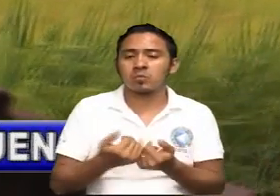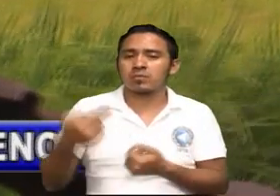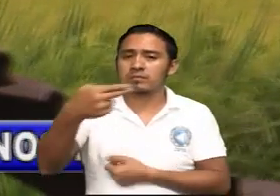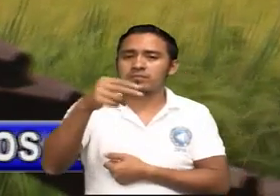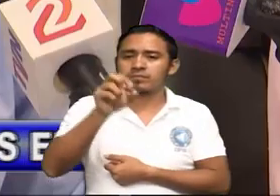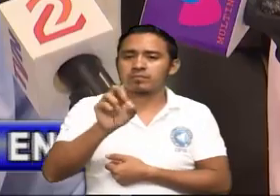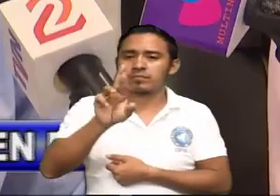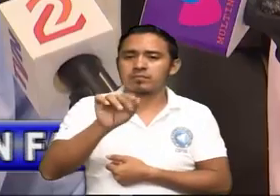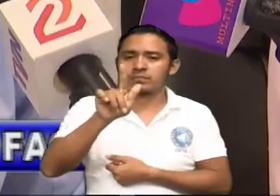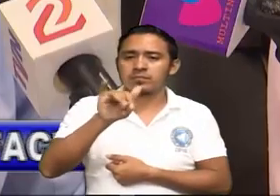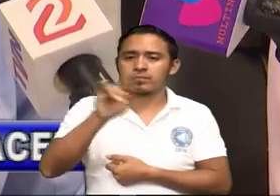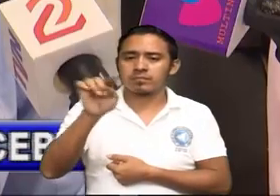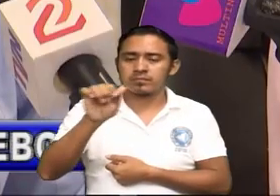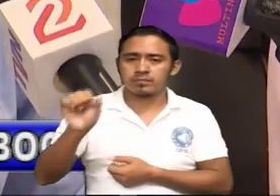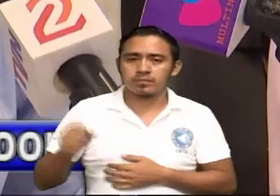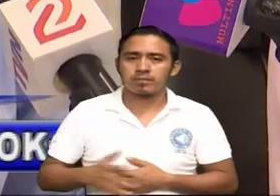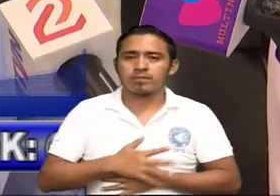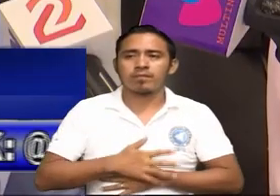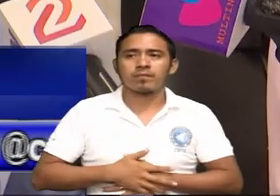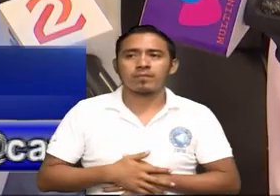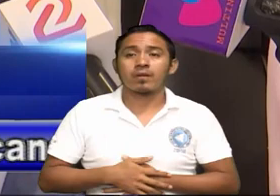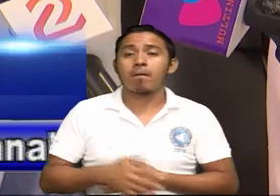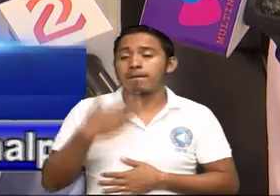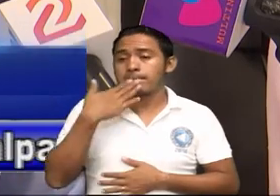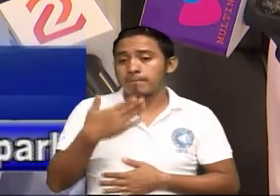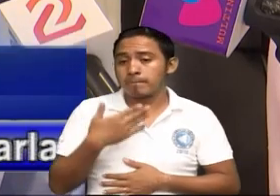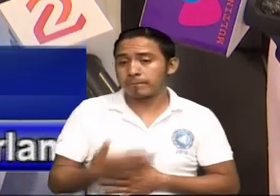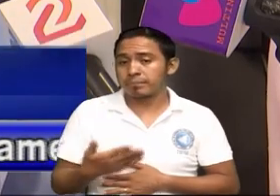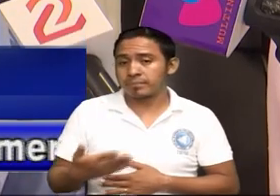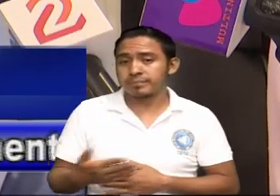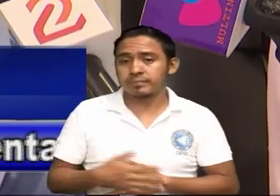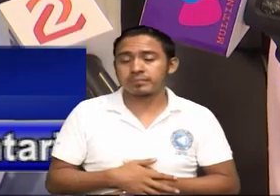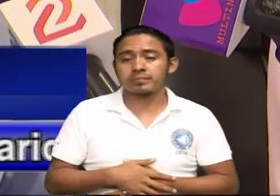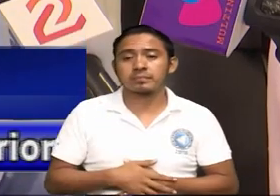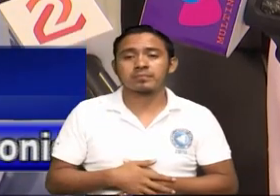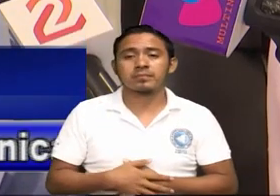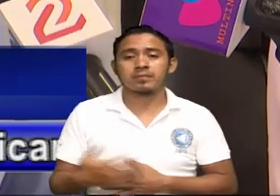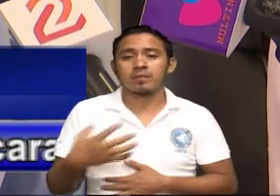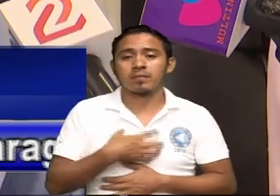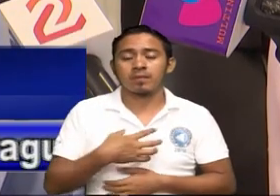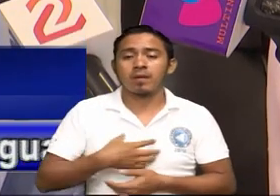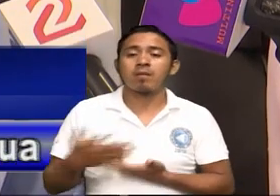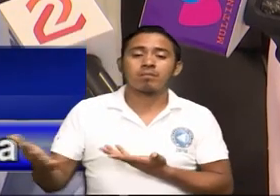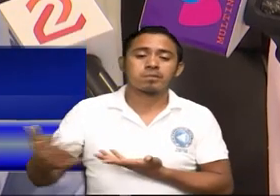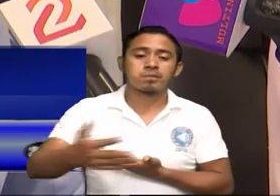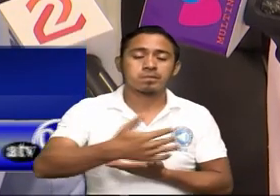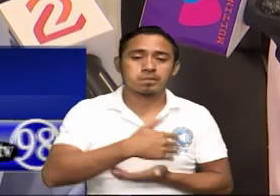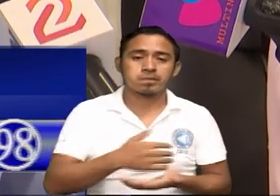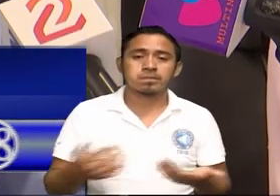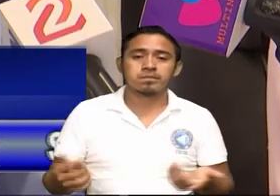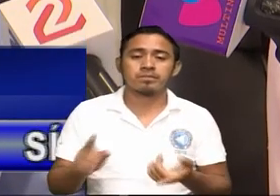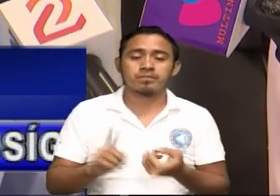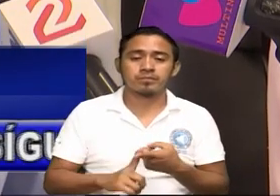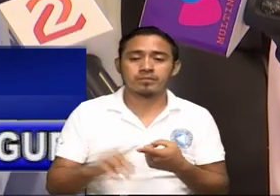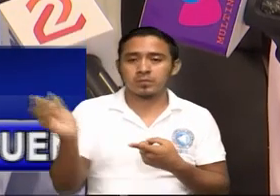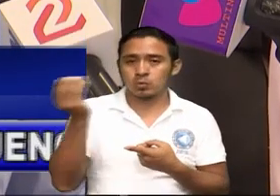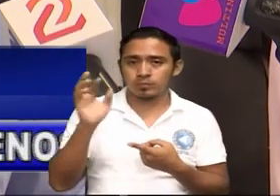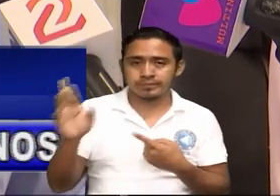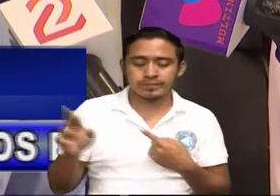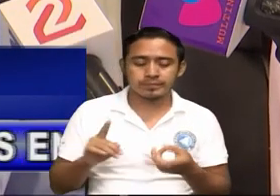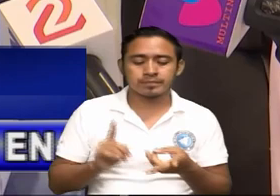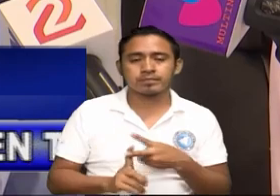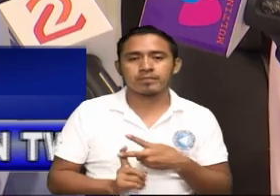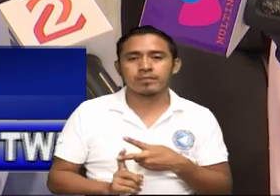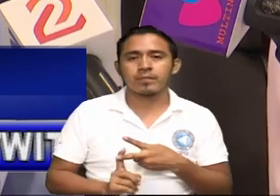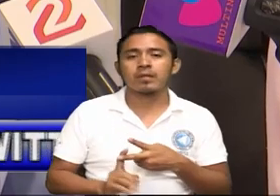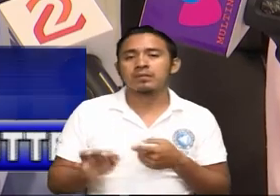hortalizas. Tenemos una buena salida de cosecha en el caso del tomate.